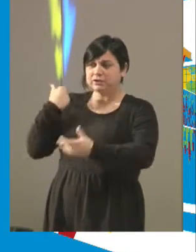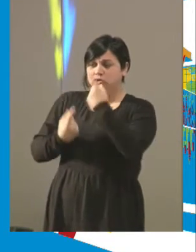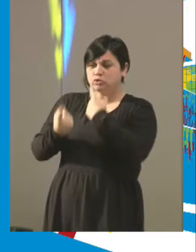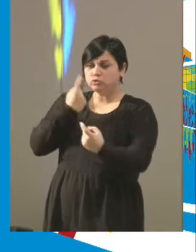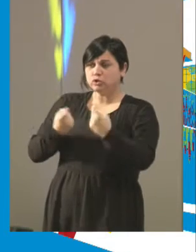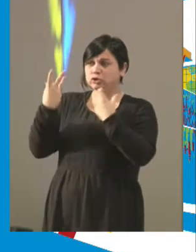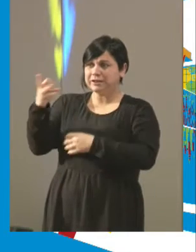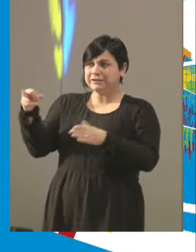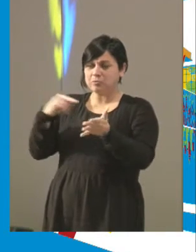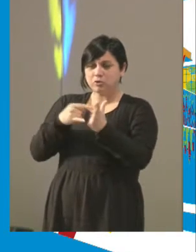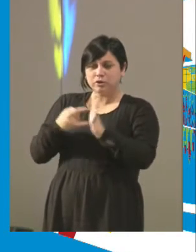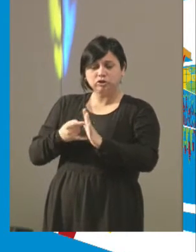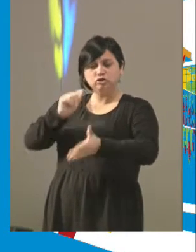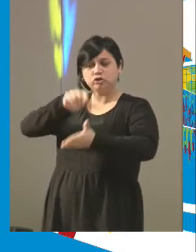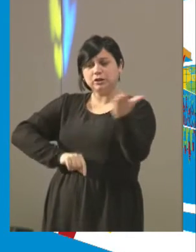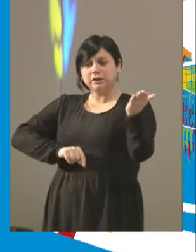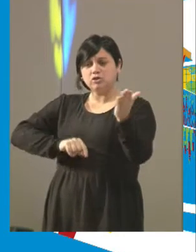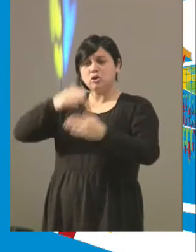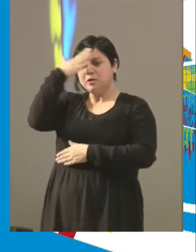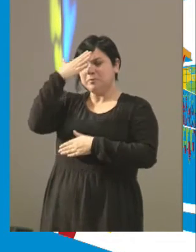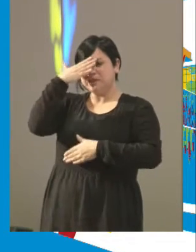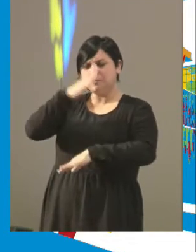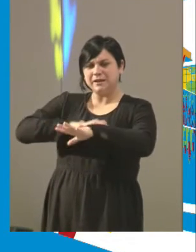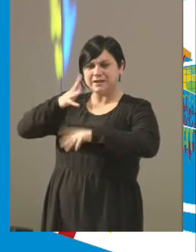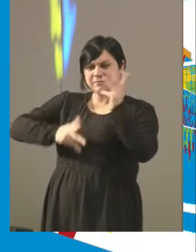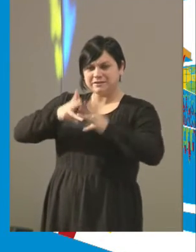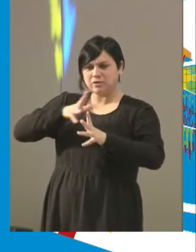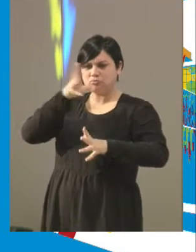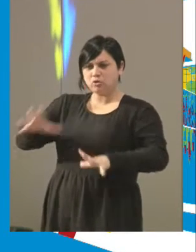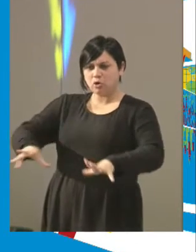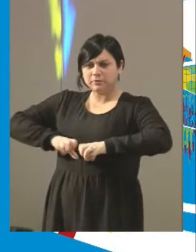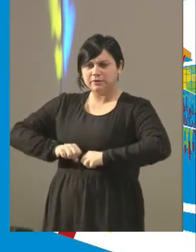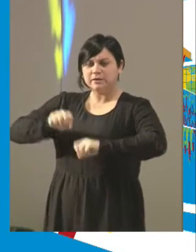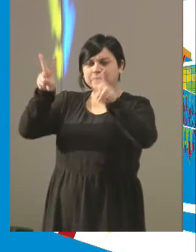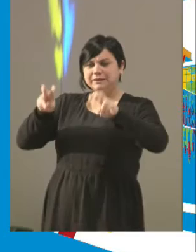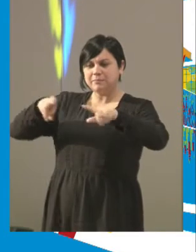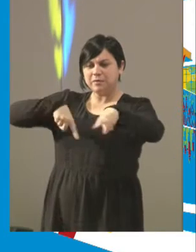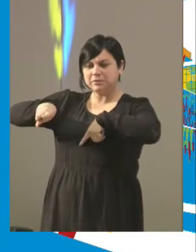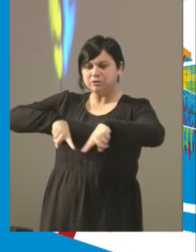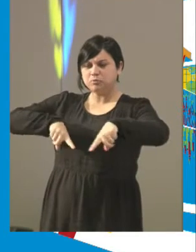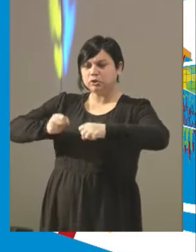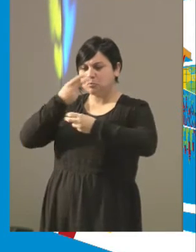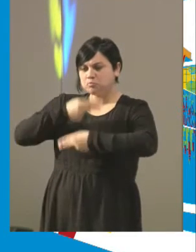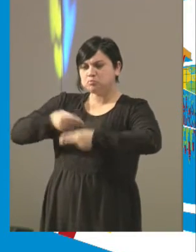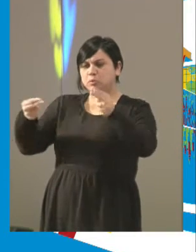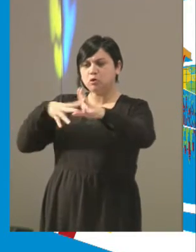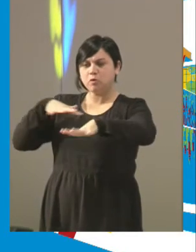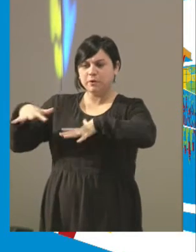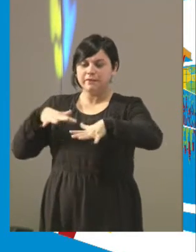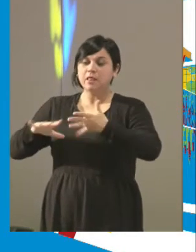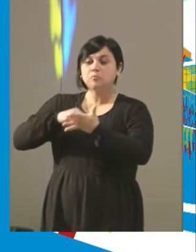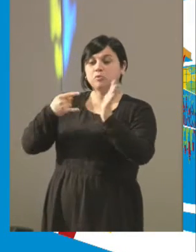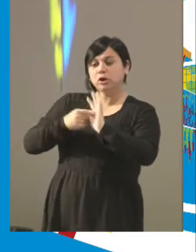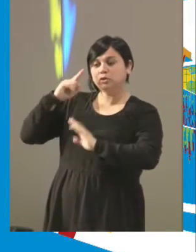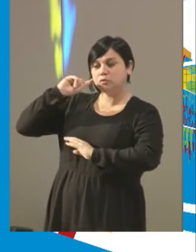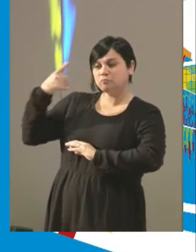más de 30 proyectos contratados por las principales administraciones con competencias en materia de transporte público y movilidad. Entre los proyectos más